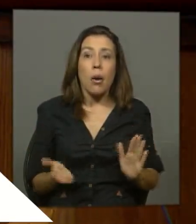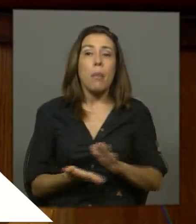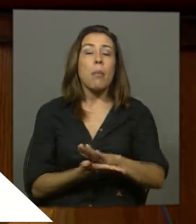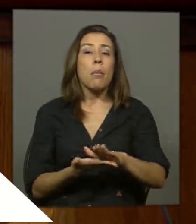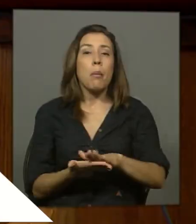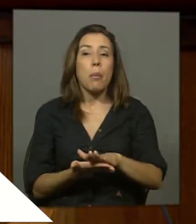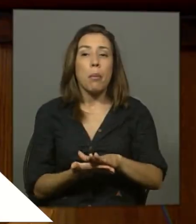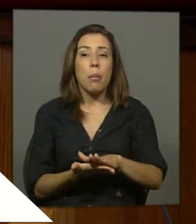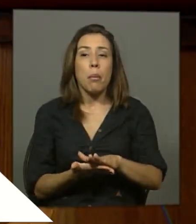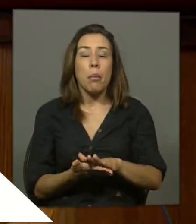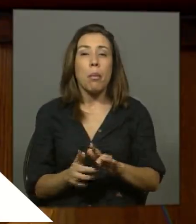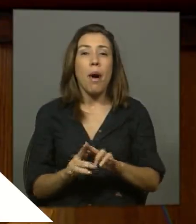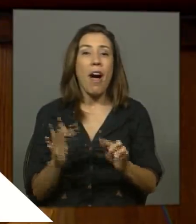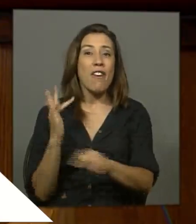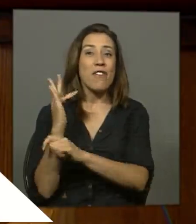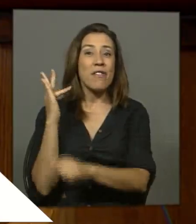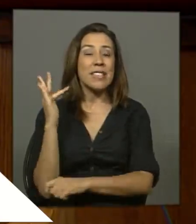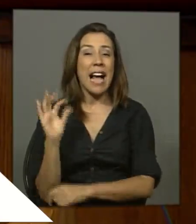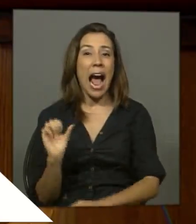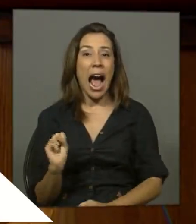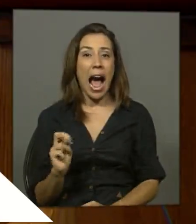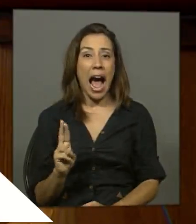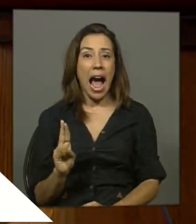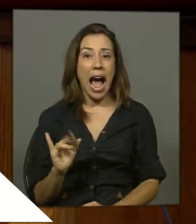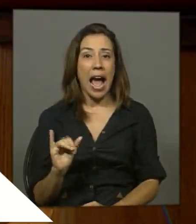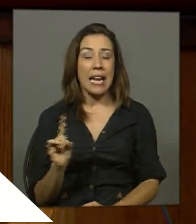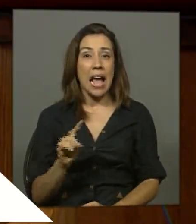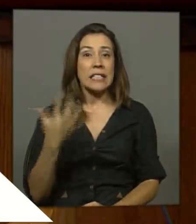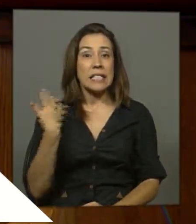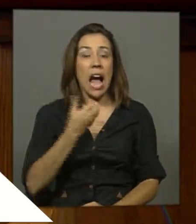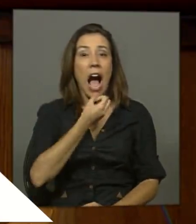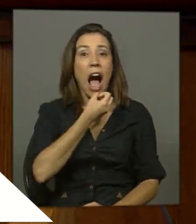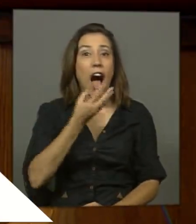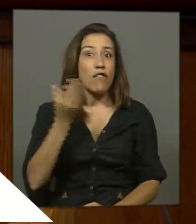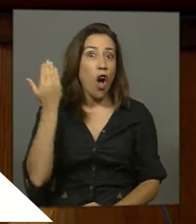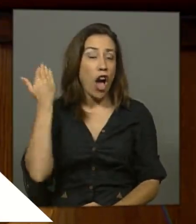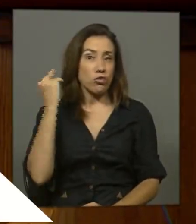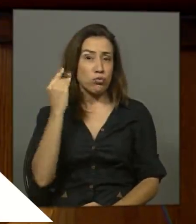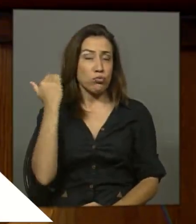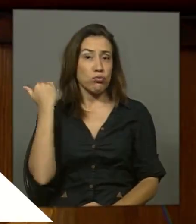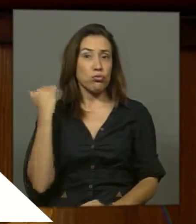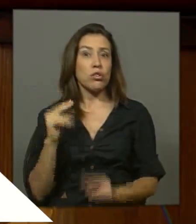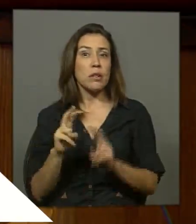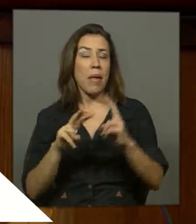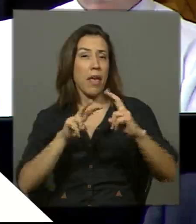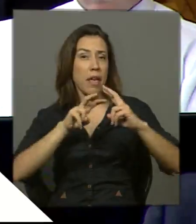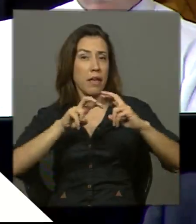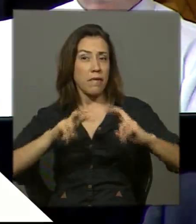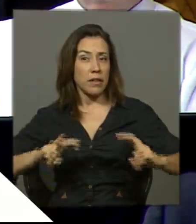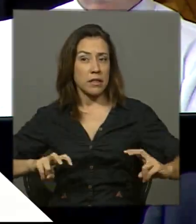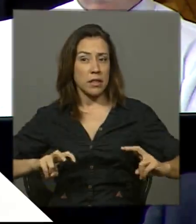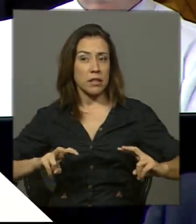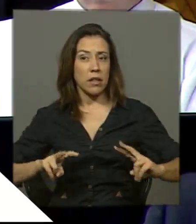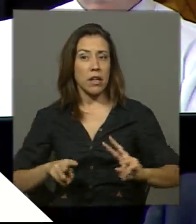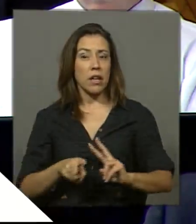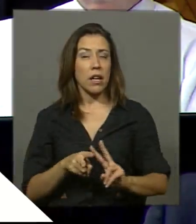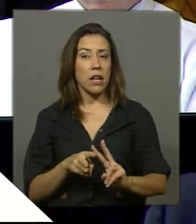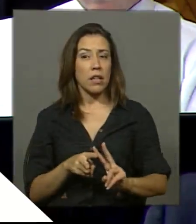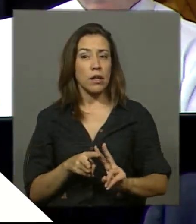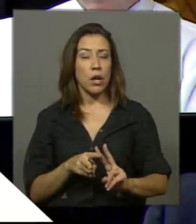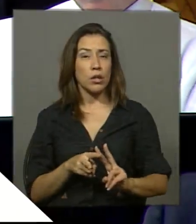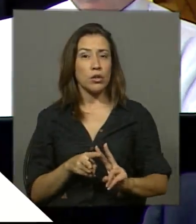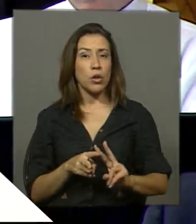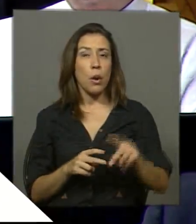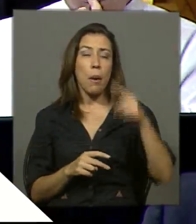el el fiscal señor Arias ha anunciado en los últimos días respecto a una investigación que está llevando a cabo para